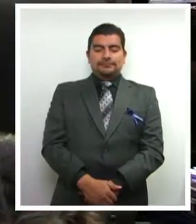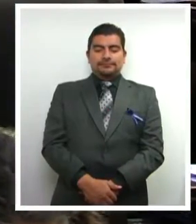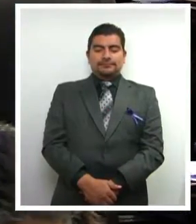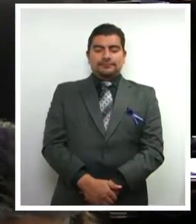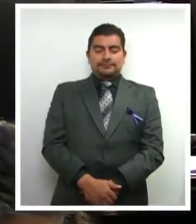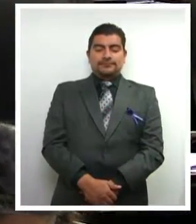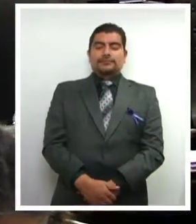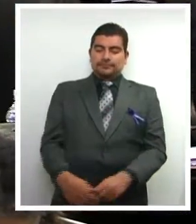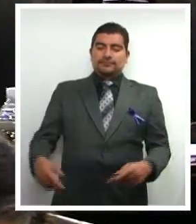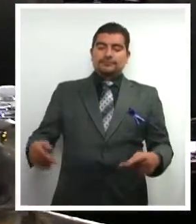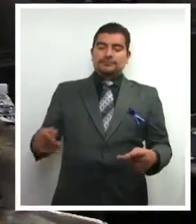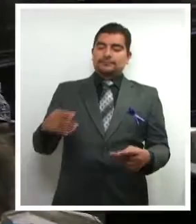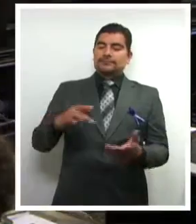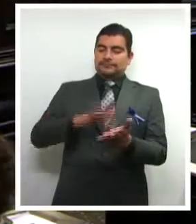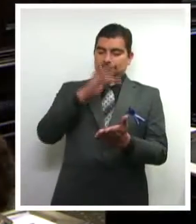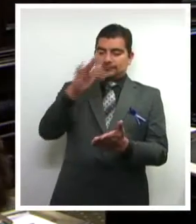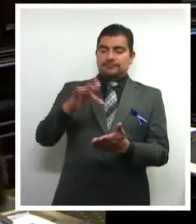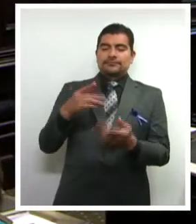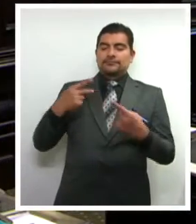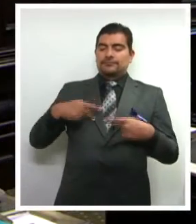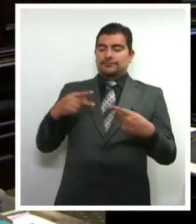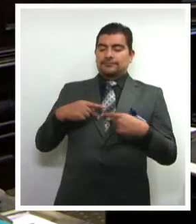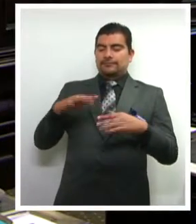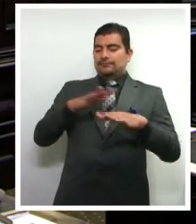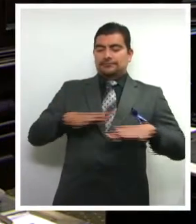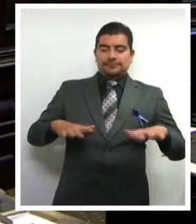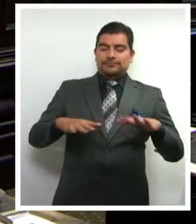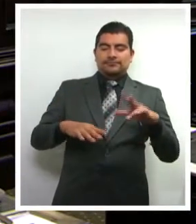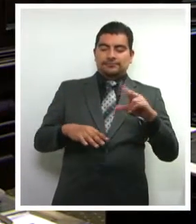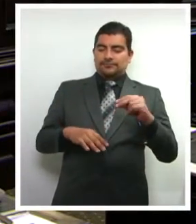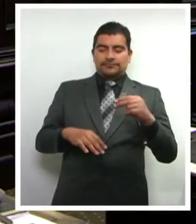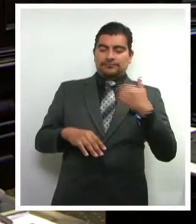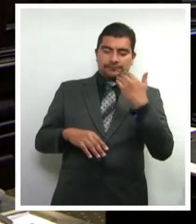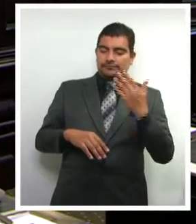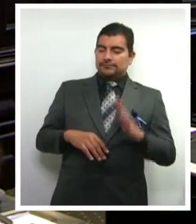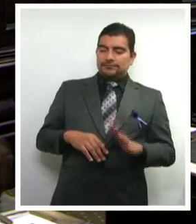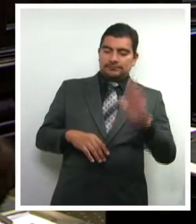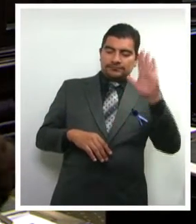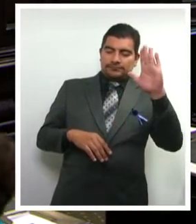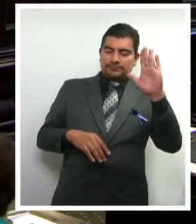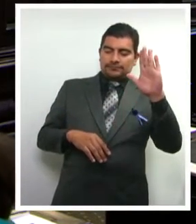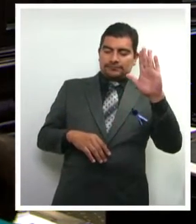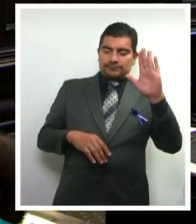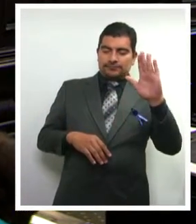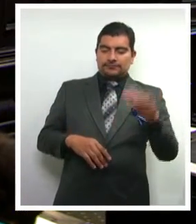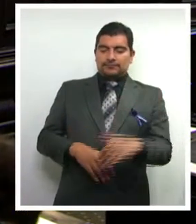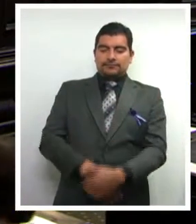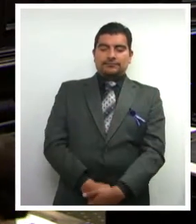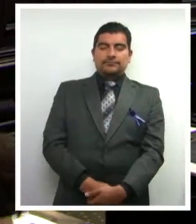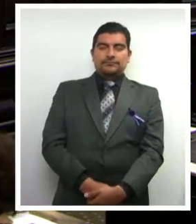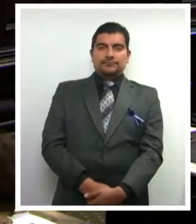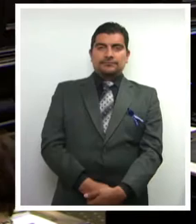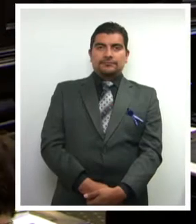Gracias. Las y los constituyentes que estén por la negativa, sírvanse manifestarlo.